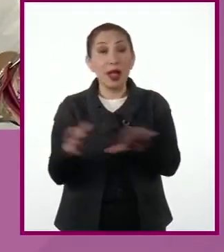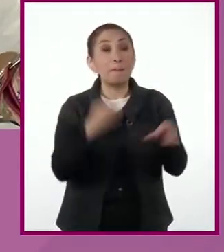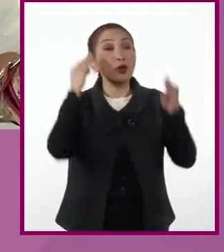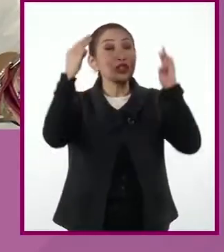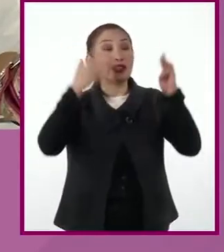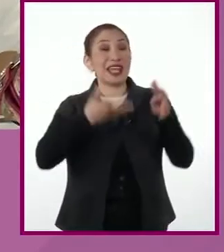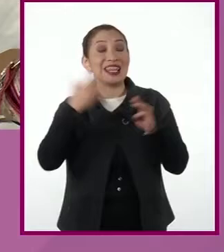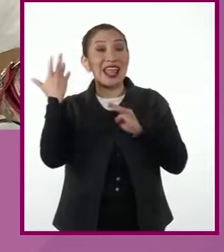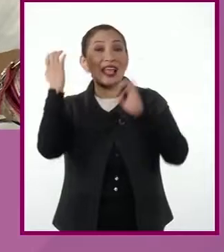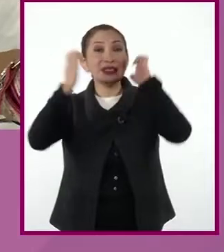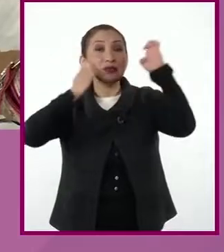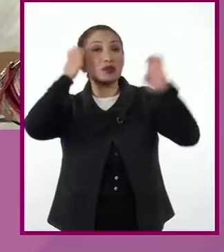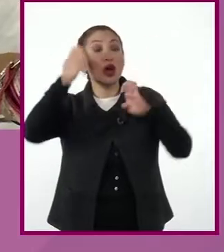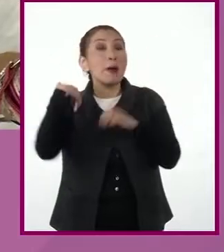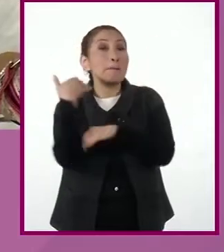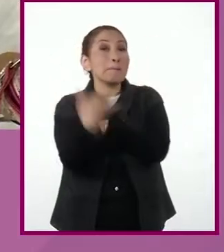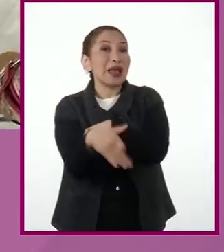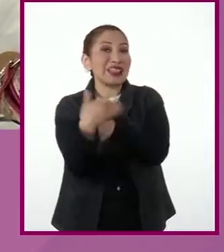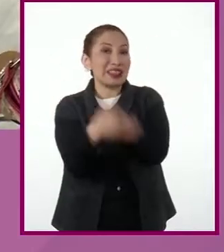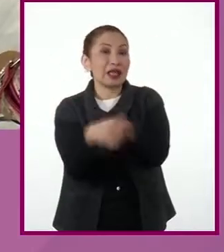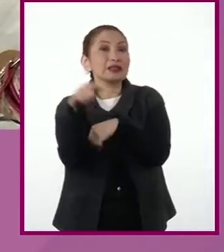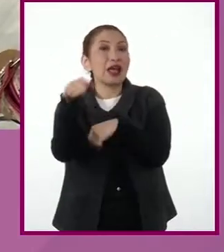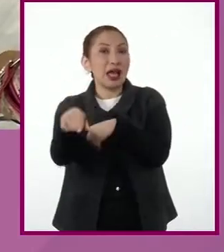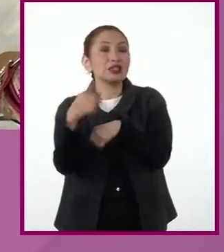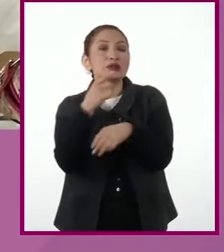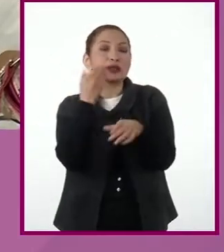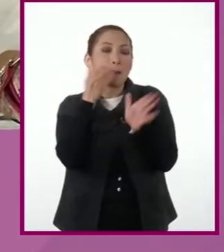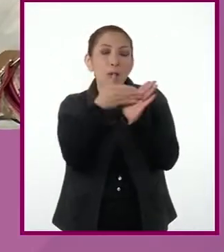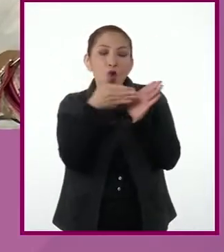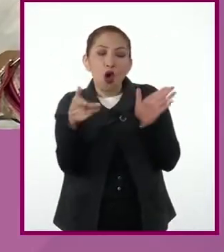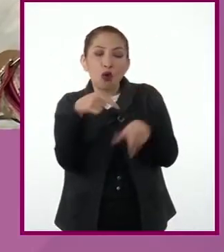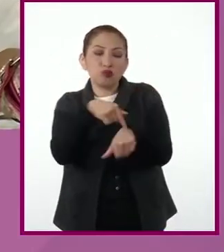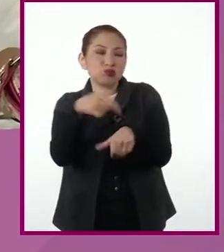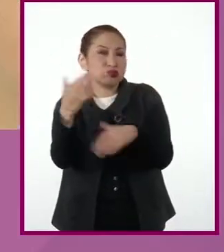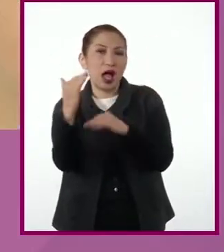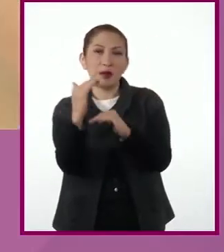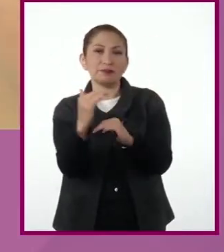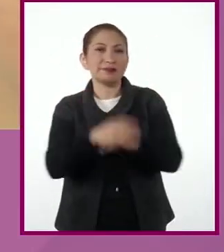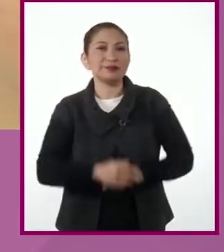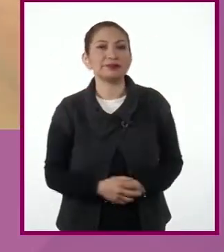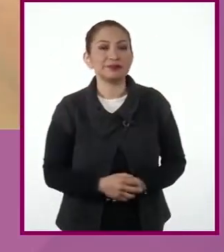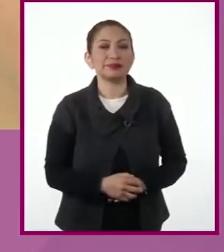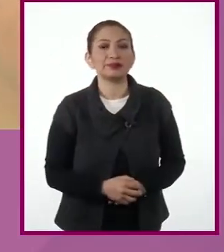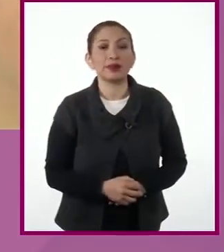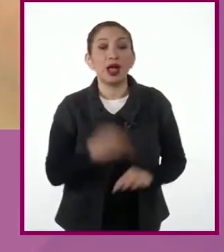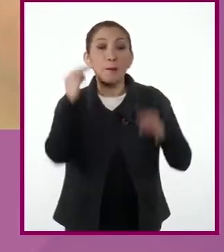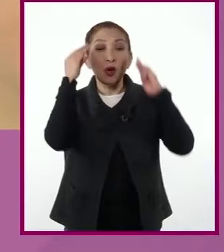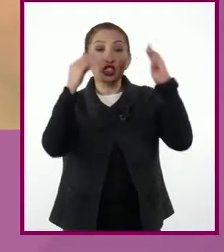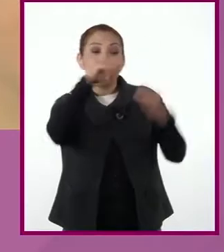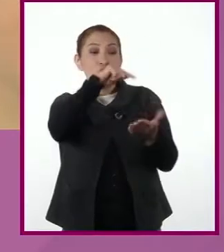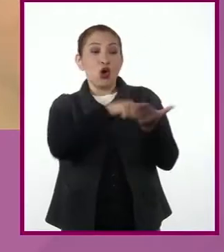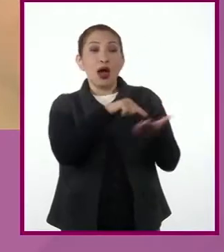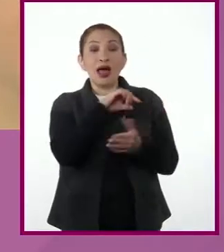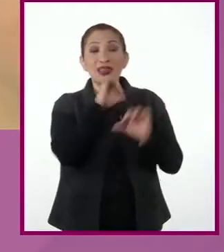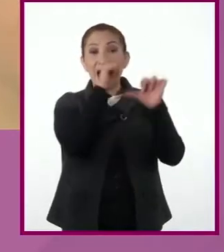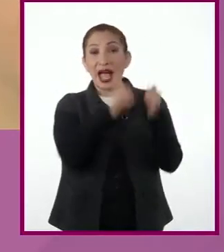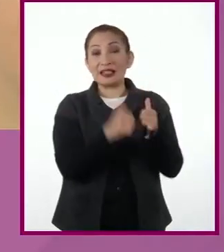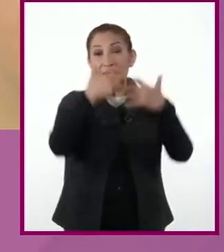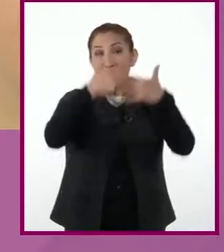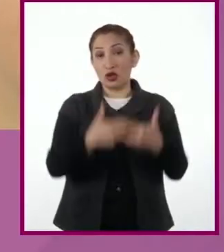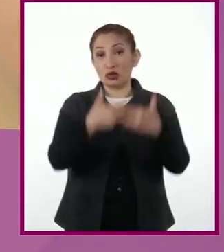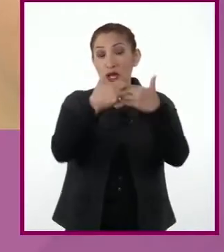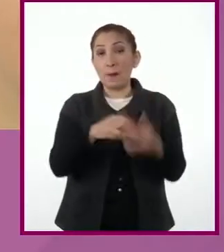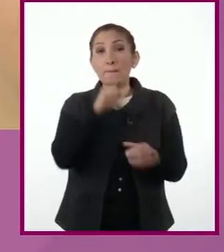tienen exhibiciones temporales, que solo están por un tiempo breve en ellos. El Museo Local de Artes e